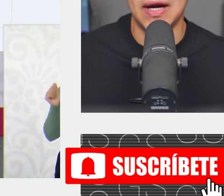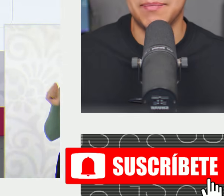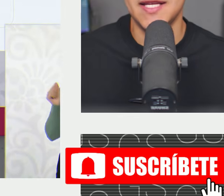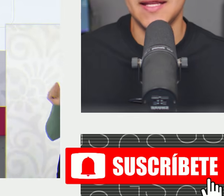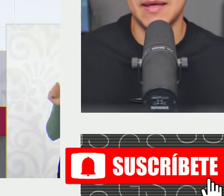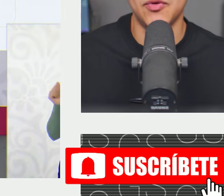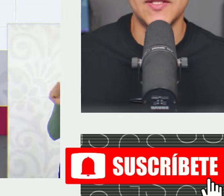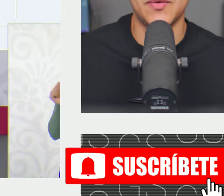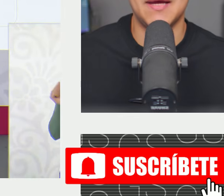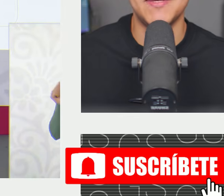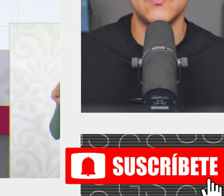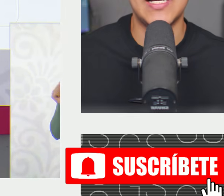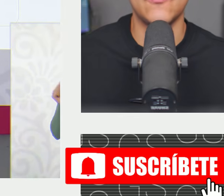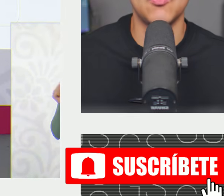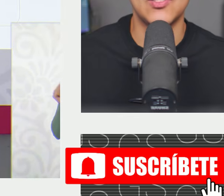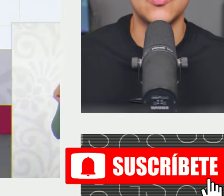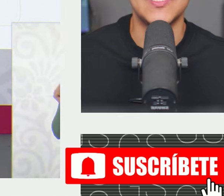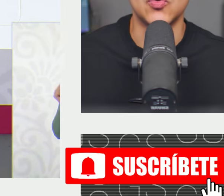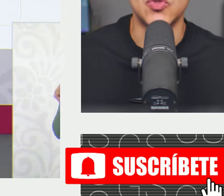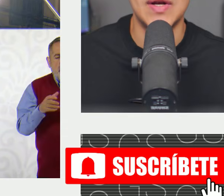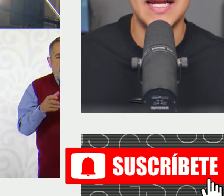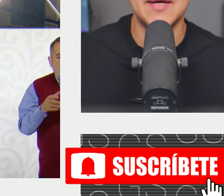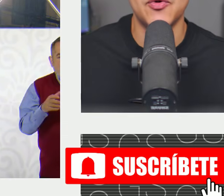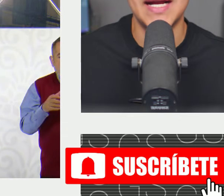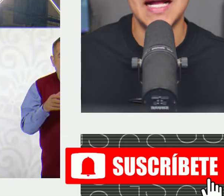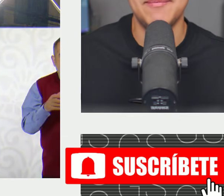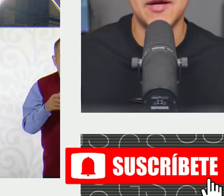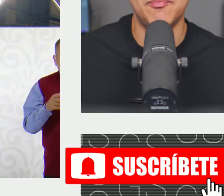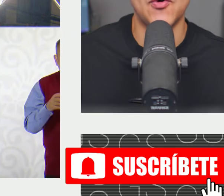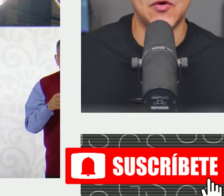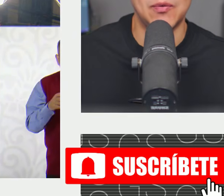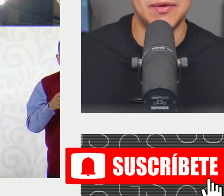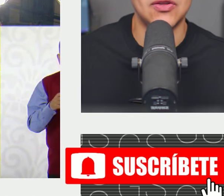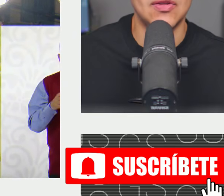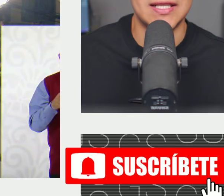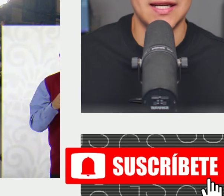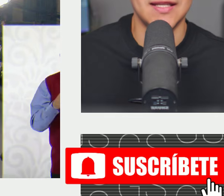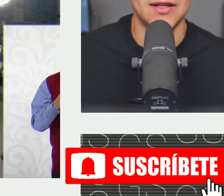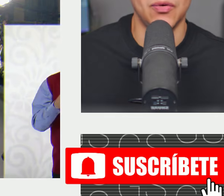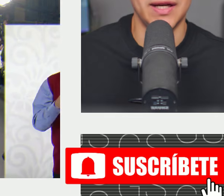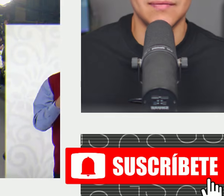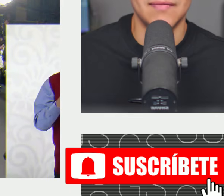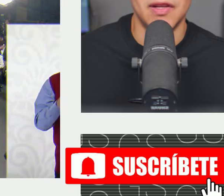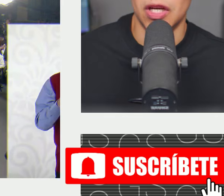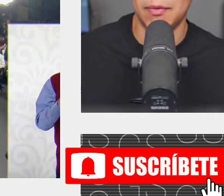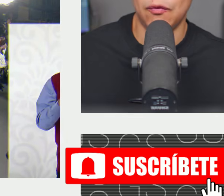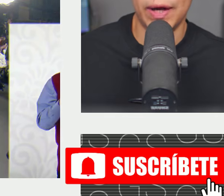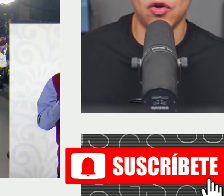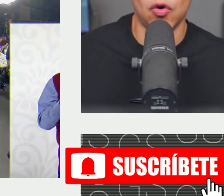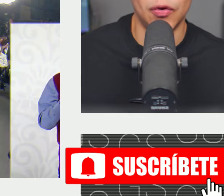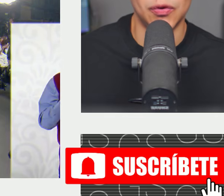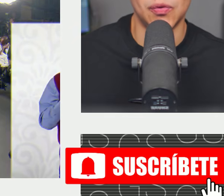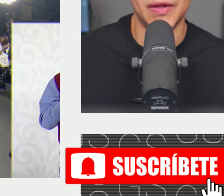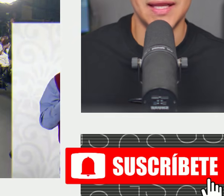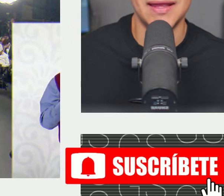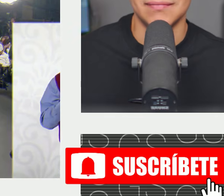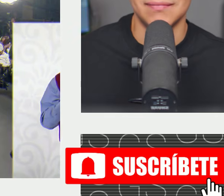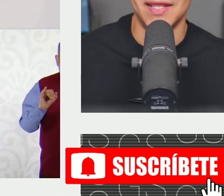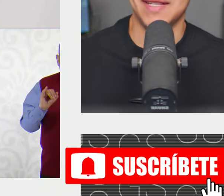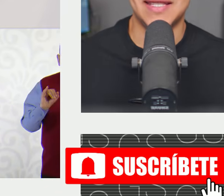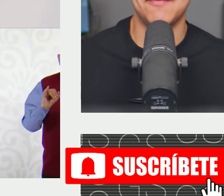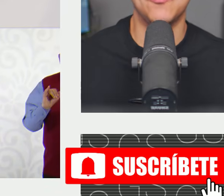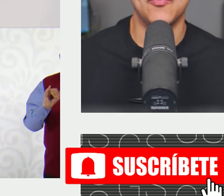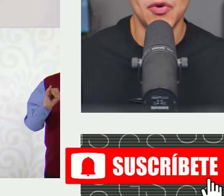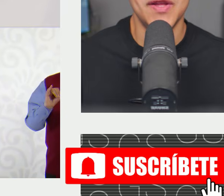Y ahora la presidenta pone sobre la mesa una reforma constitucional que podría cambiar por completo las reglas del juego. Y Sheinbaum fue contundente.